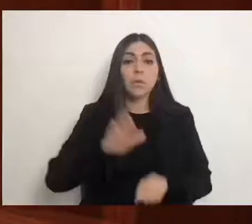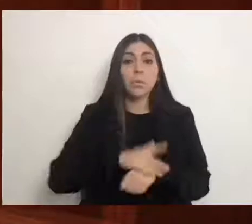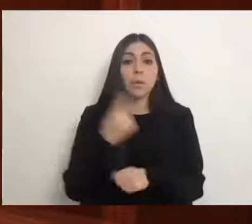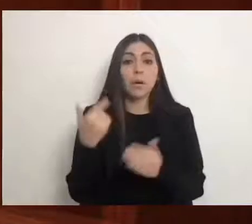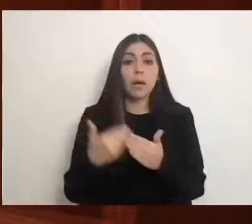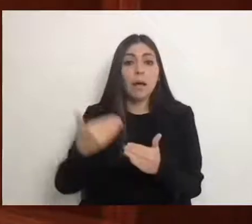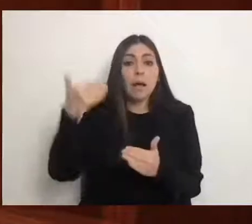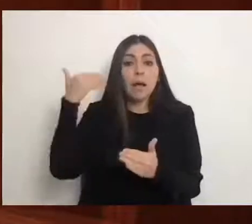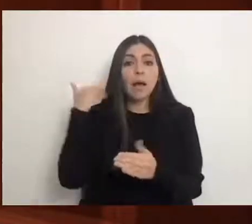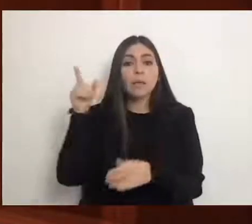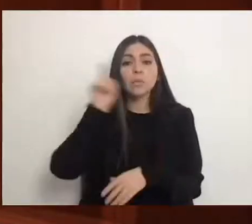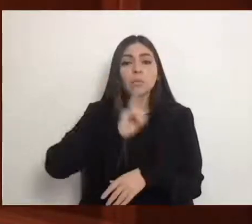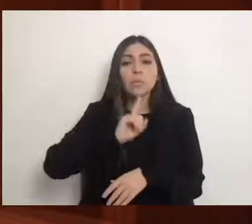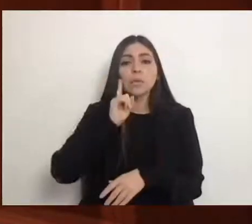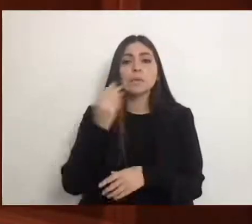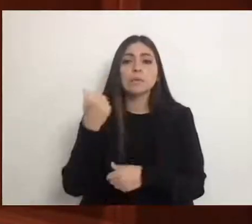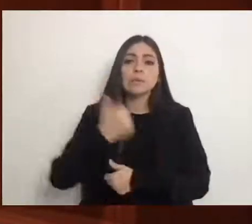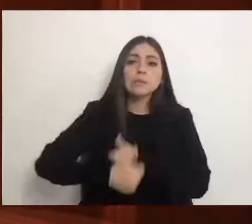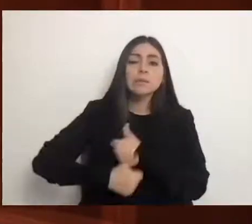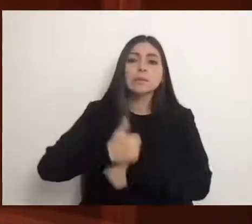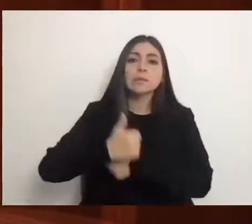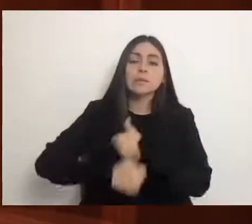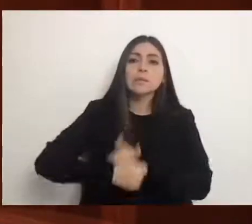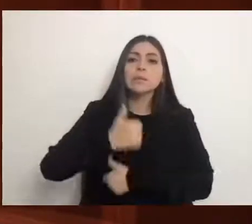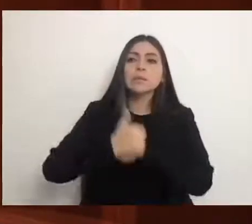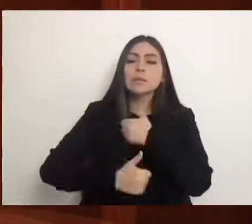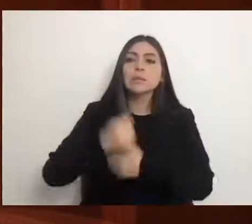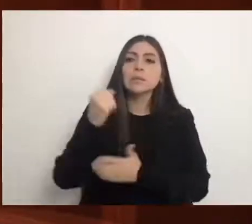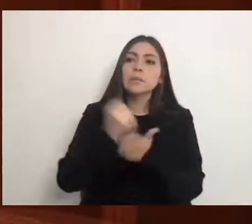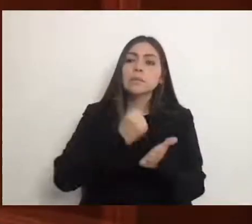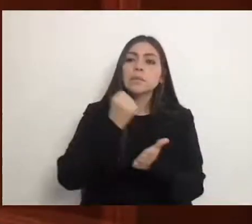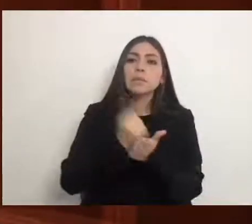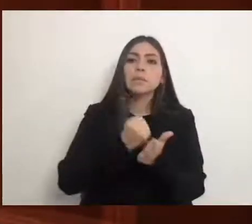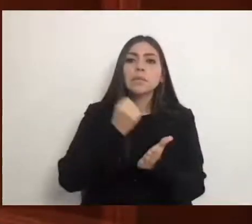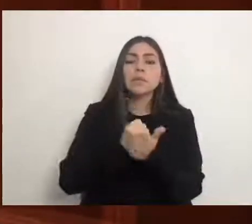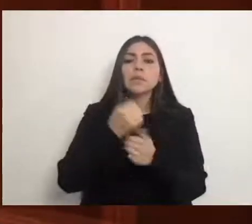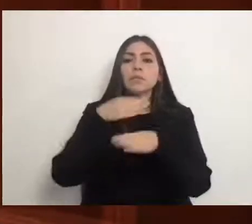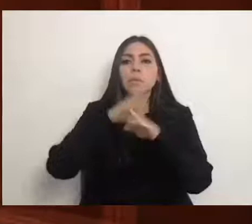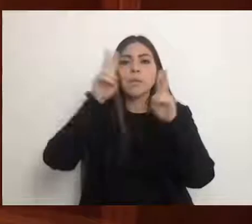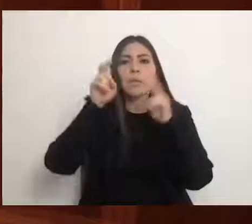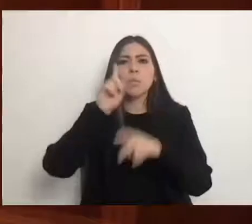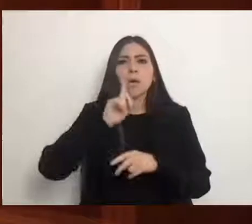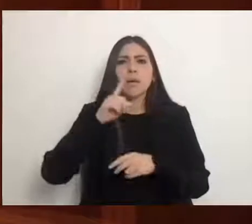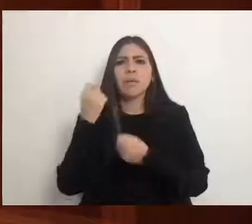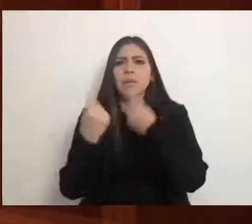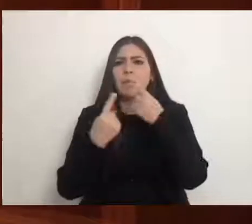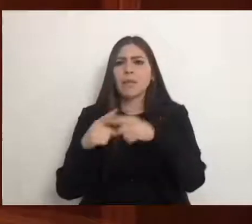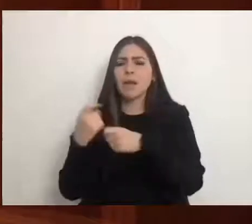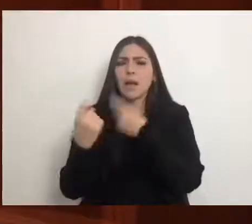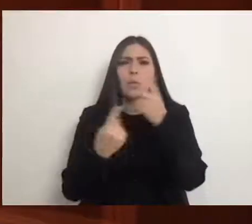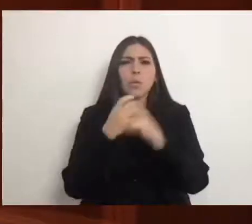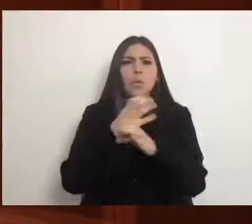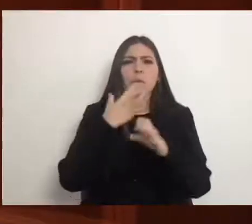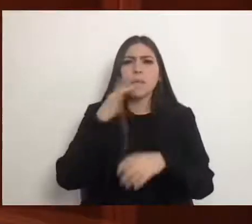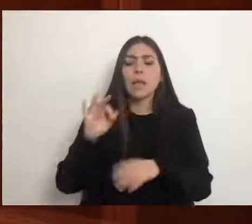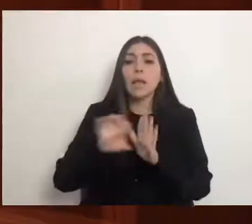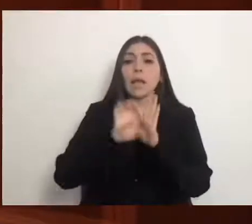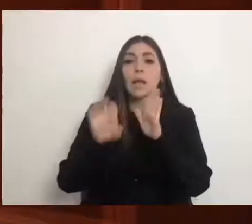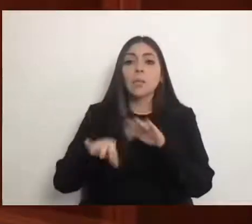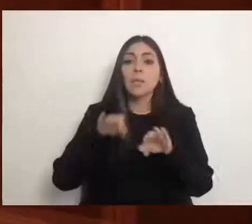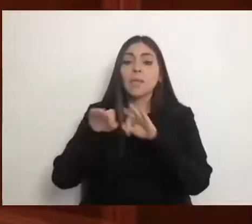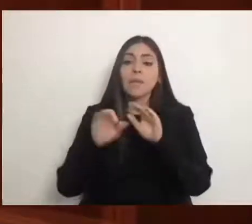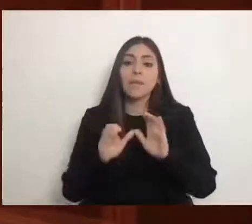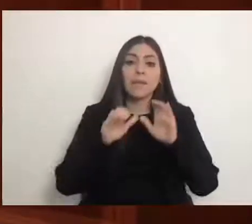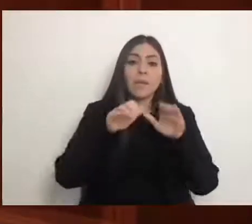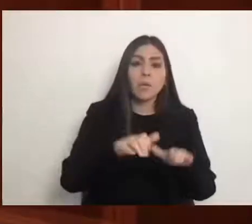tuvieron que librar batallas de género ante la exclusión en los aspectos más simples, como la de elaborar o contratar sin la